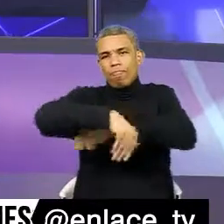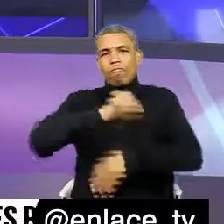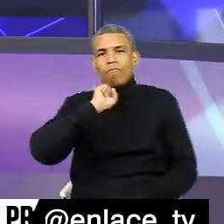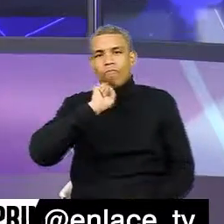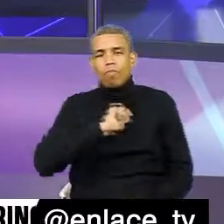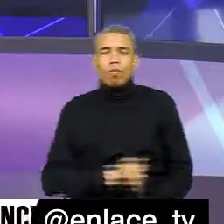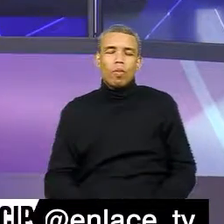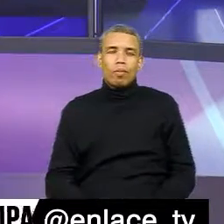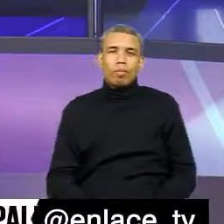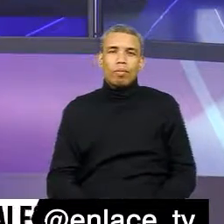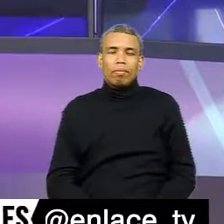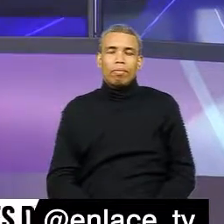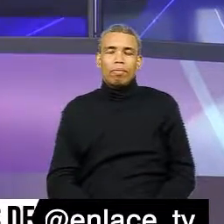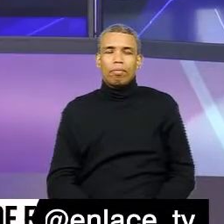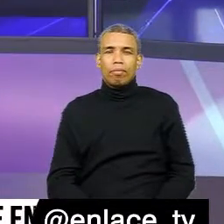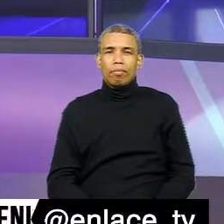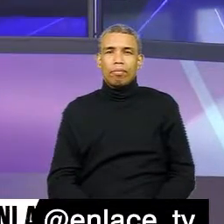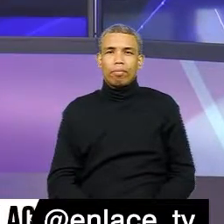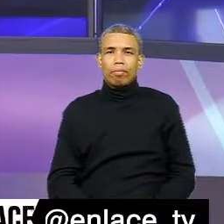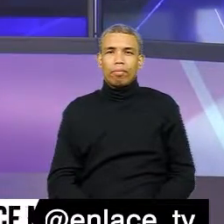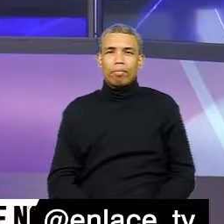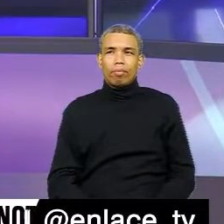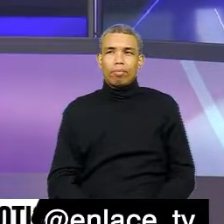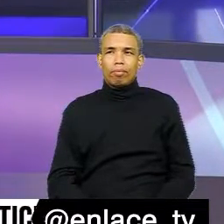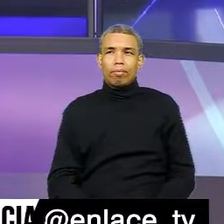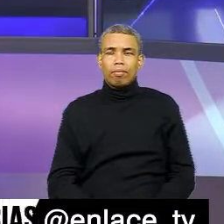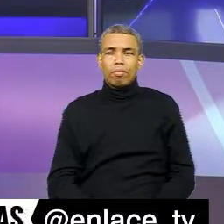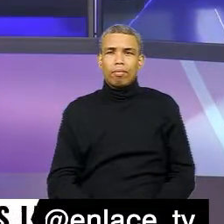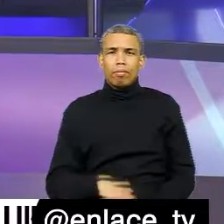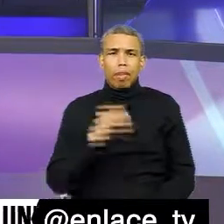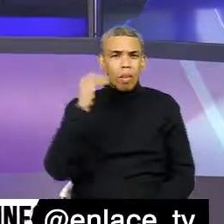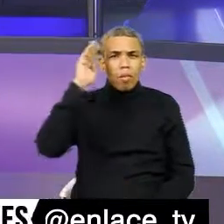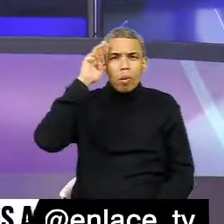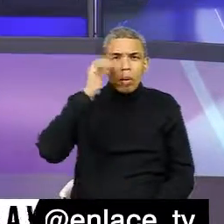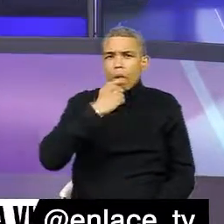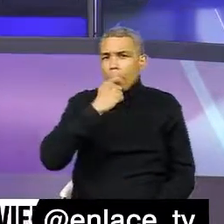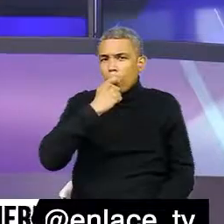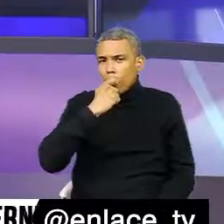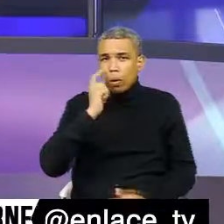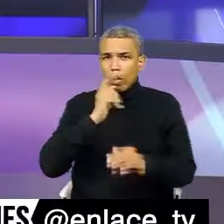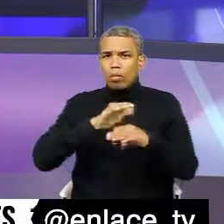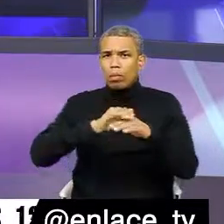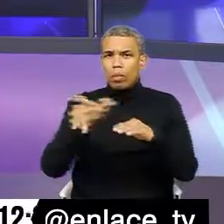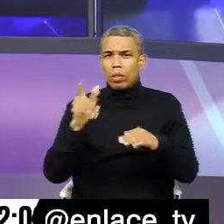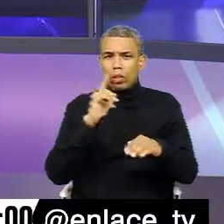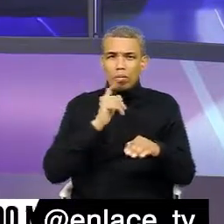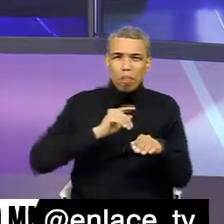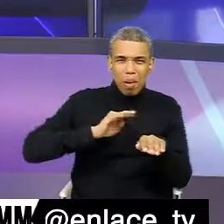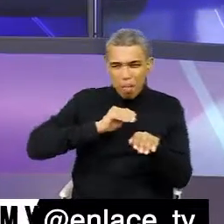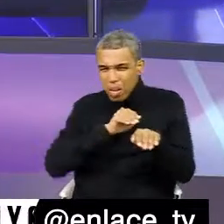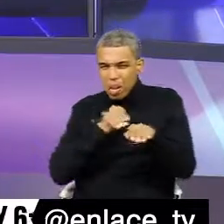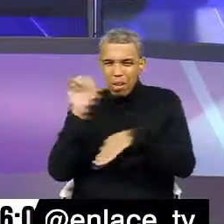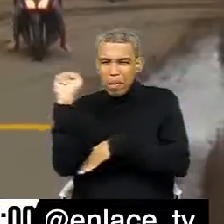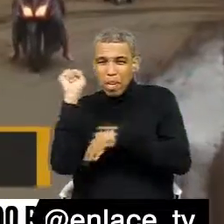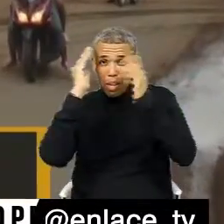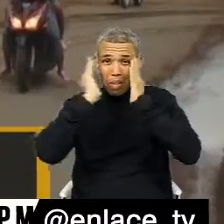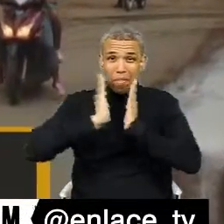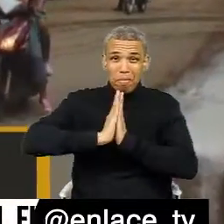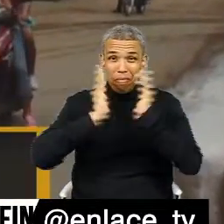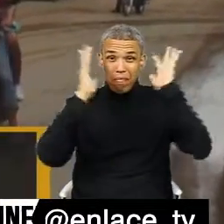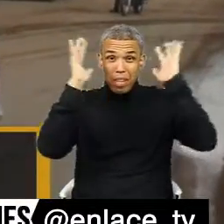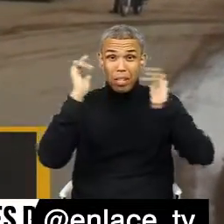Mientras tanto, las autoridades de tránsito aseguraron que en esta celebración del Día de la Virgen del Carmen no se registraron accidentes. En